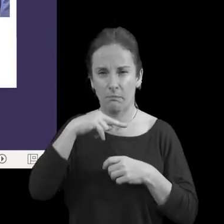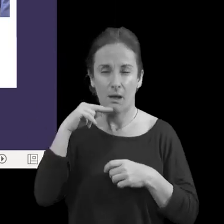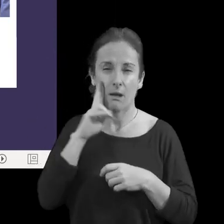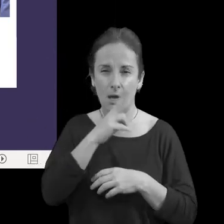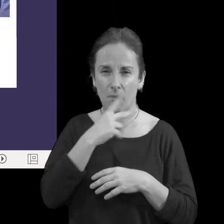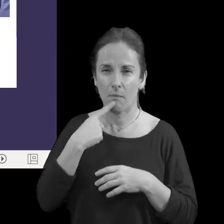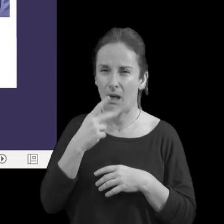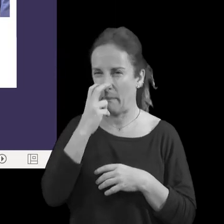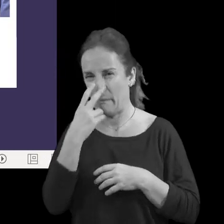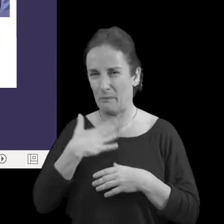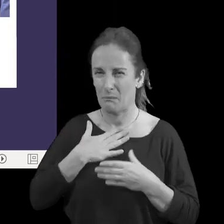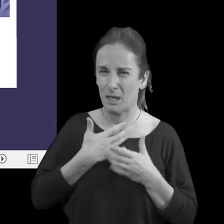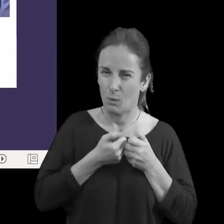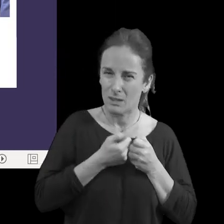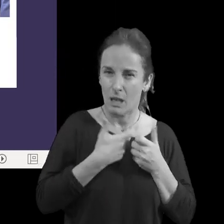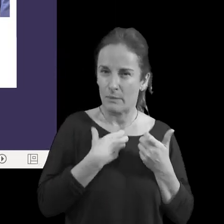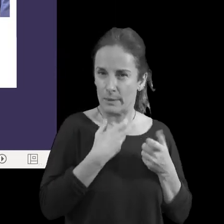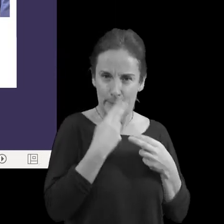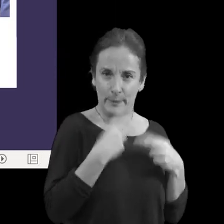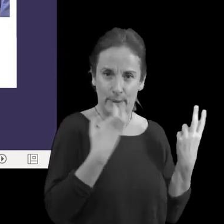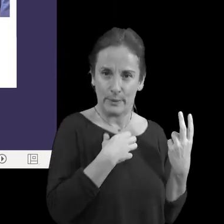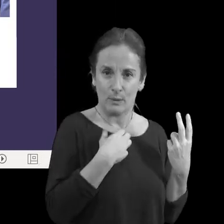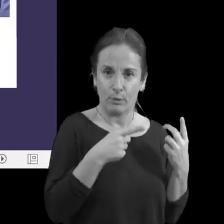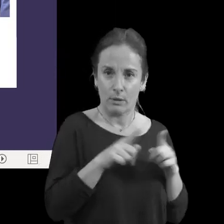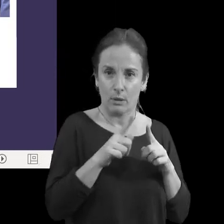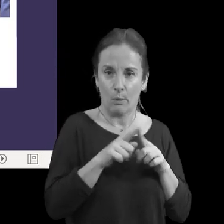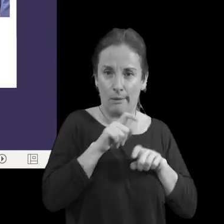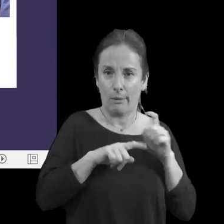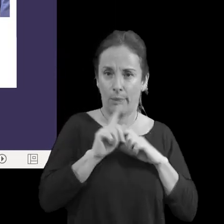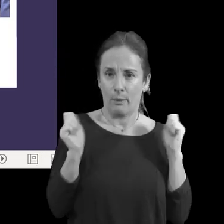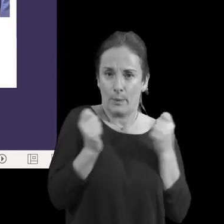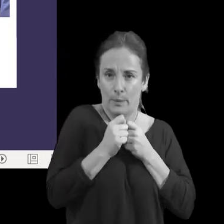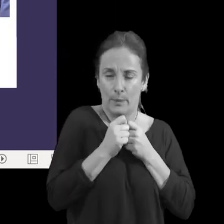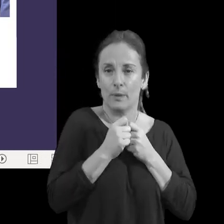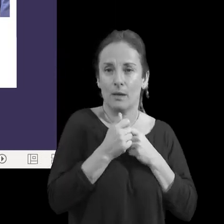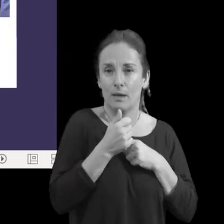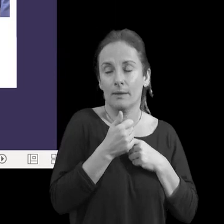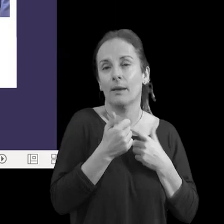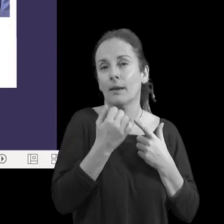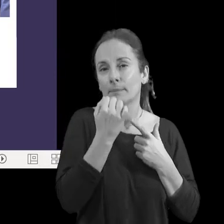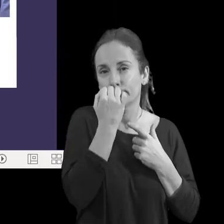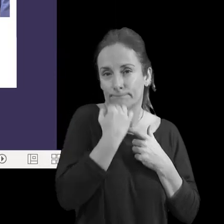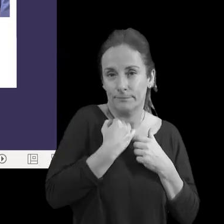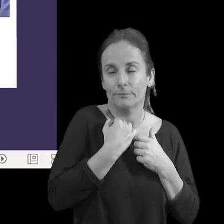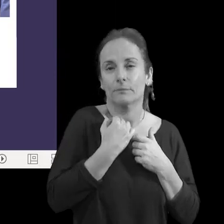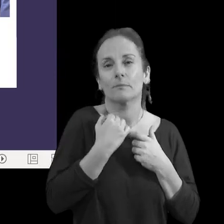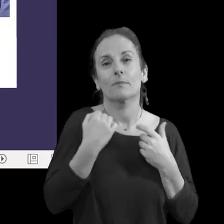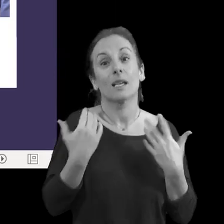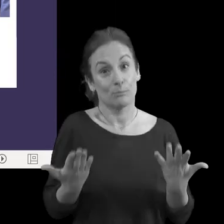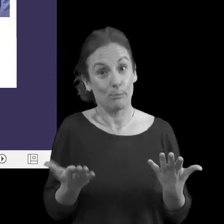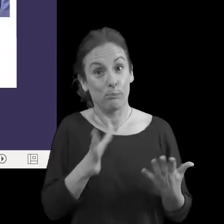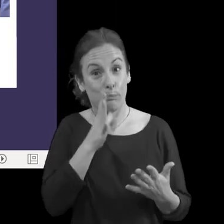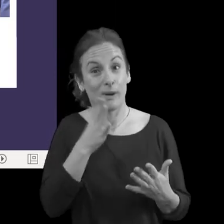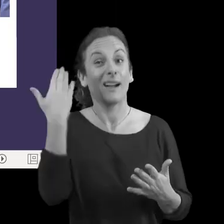estoy, no puedo hablar de mi vida, no puedo contar nada, ¿no? Bueno, pues esta es la situación que hay, ¿no? Hay un eslogan que coreamos en las